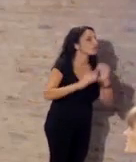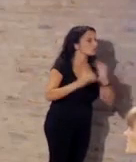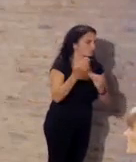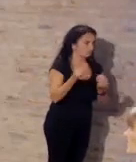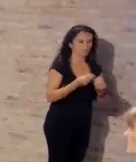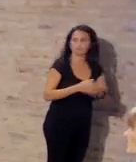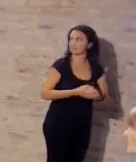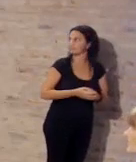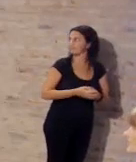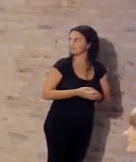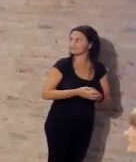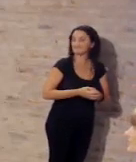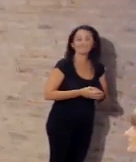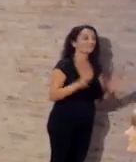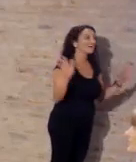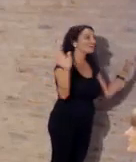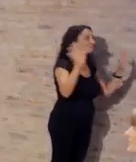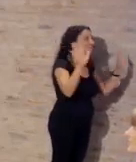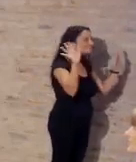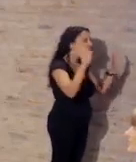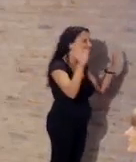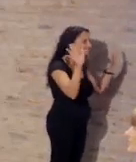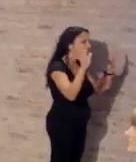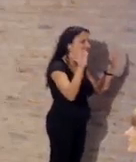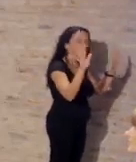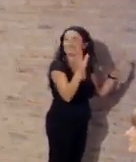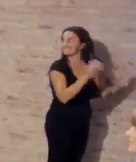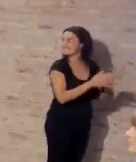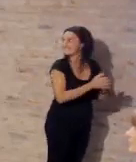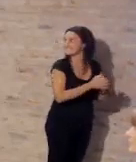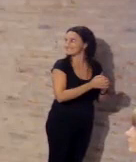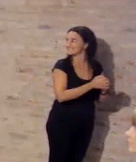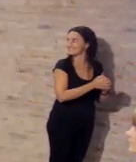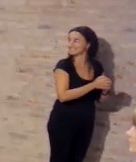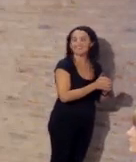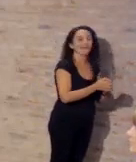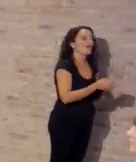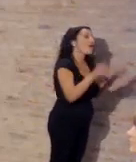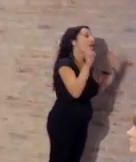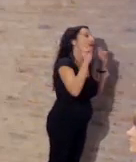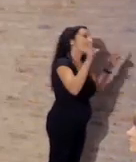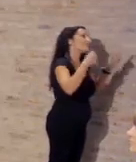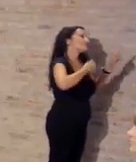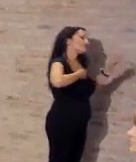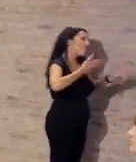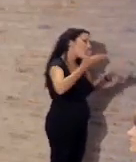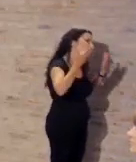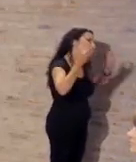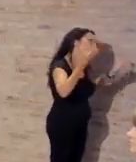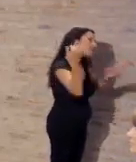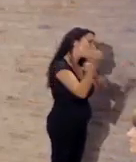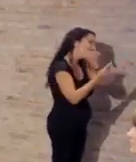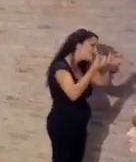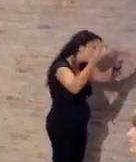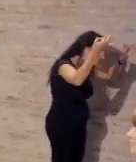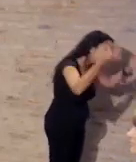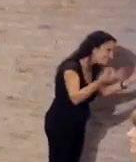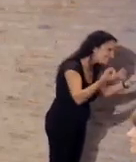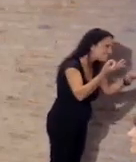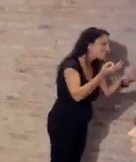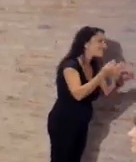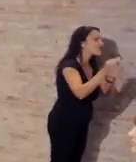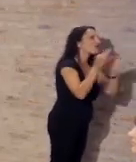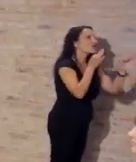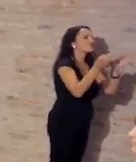Ay Hola cuánto Bueno espero estar a la altura de las circunstancias para poder conversar sobre esto